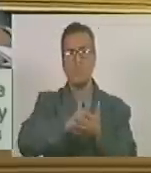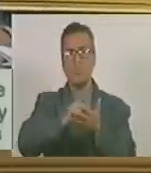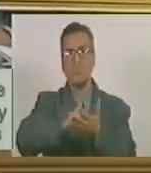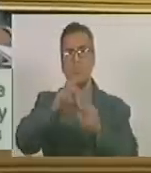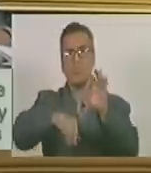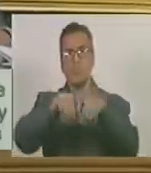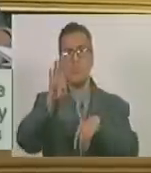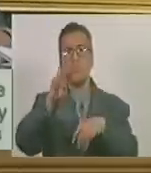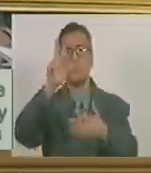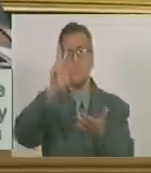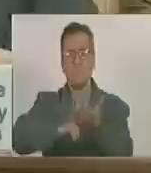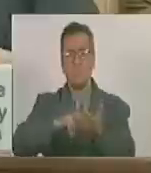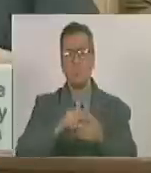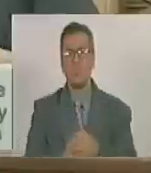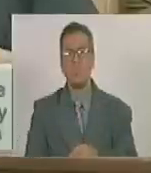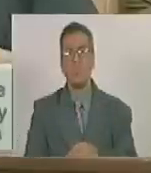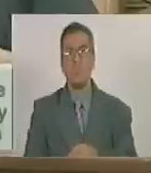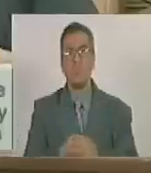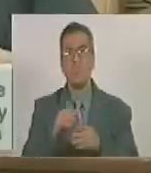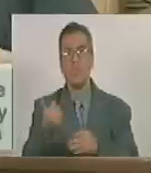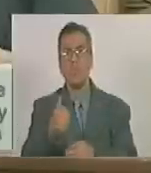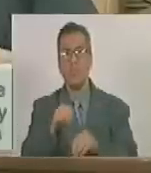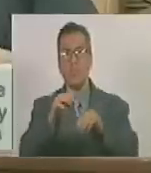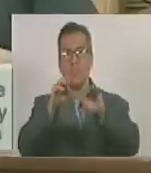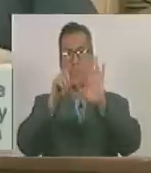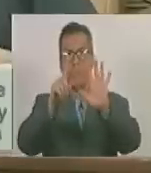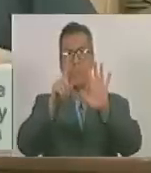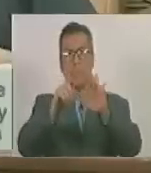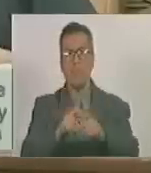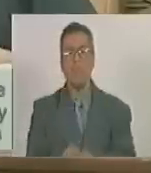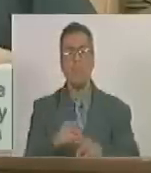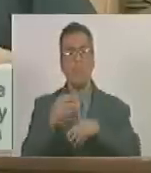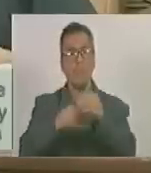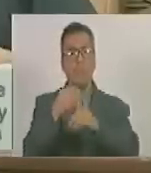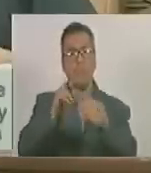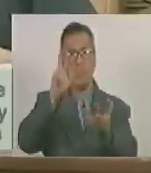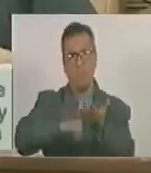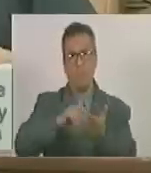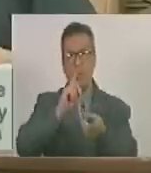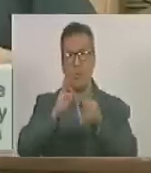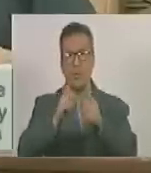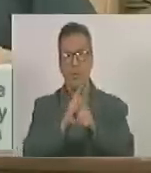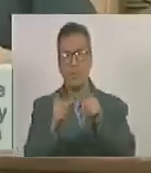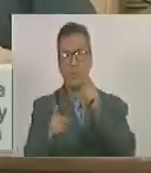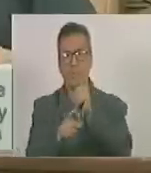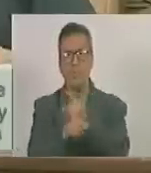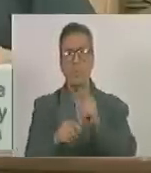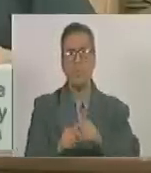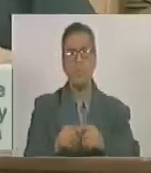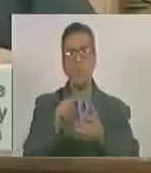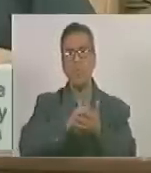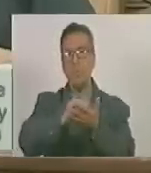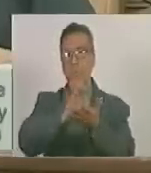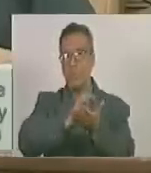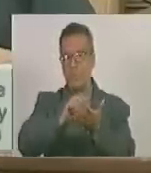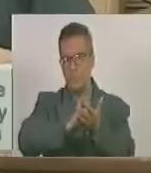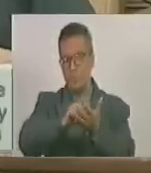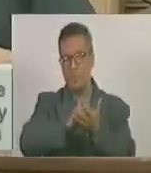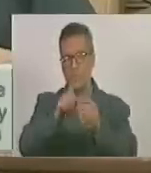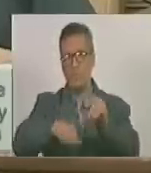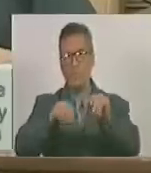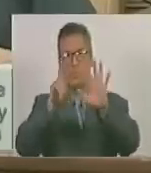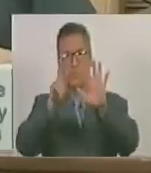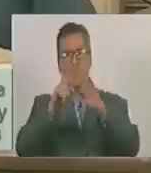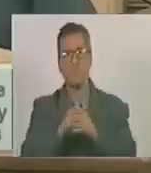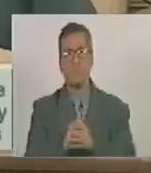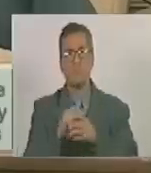14. Aprobado. Siguiente. 16. Se propone aprobar con modificación el contenido del artículo